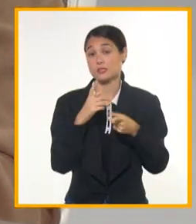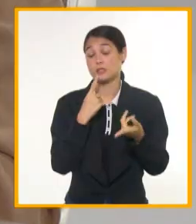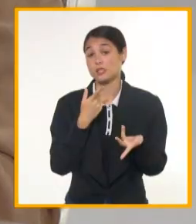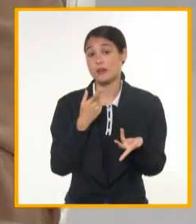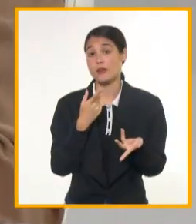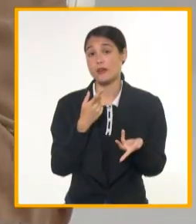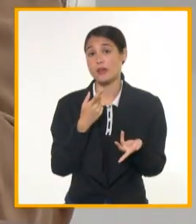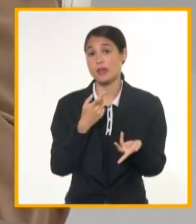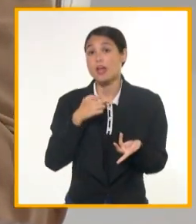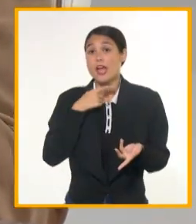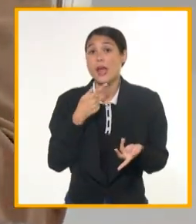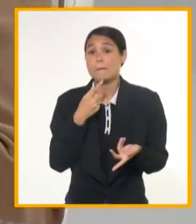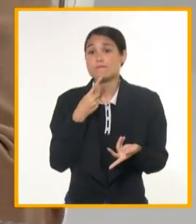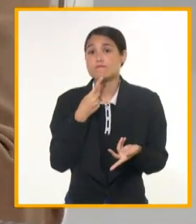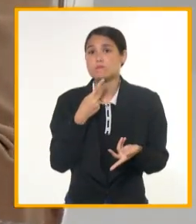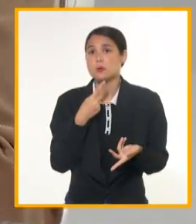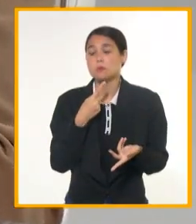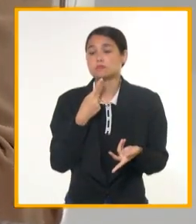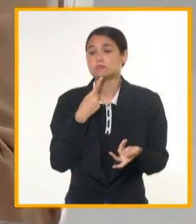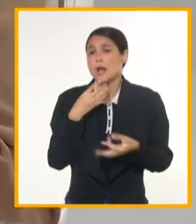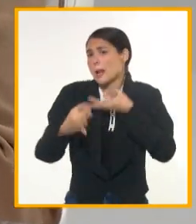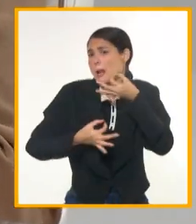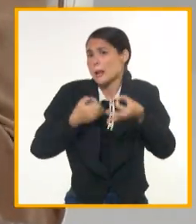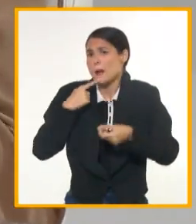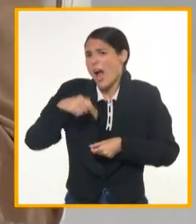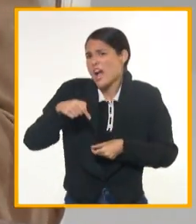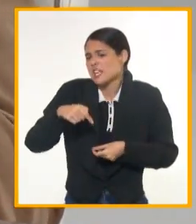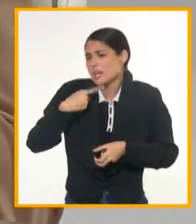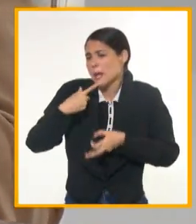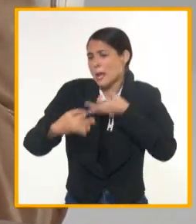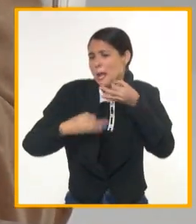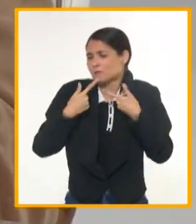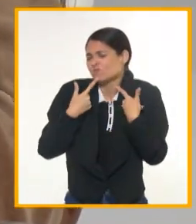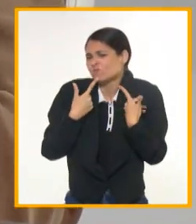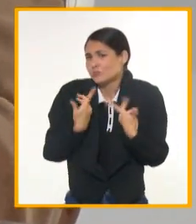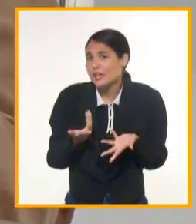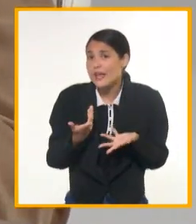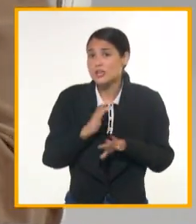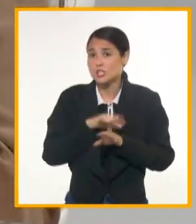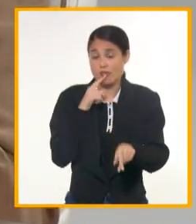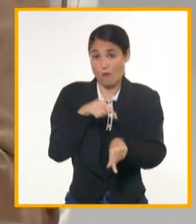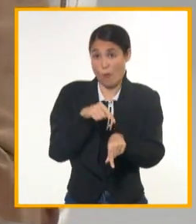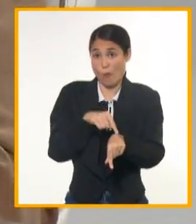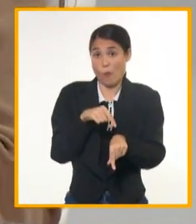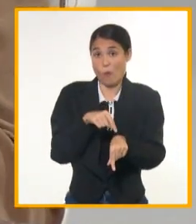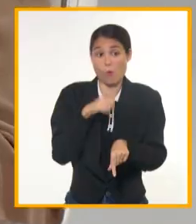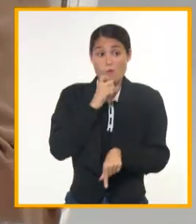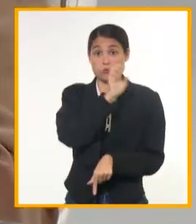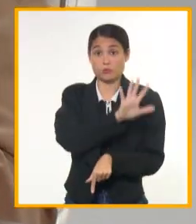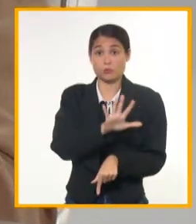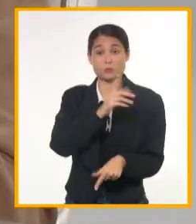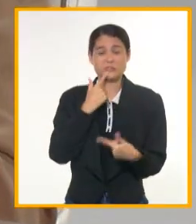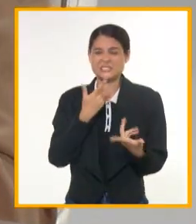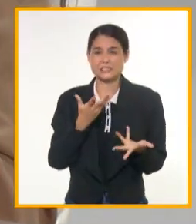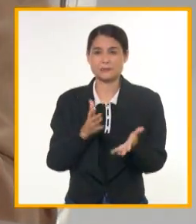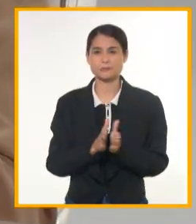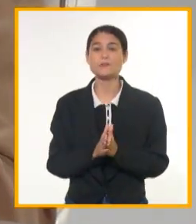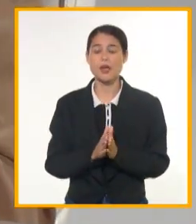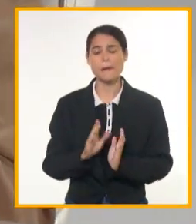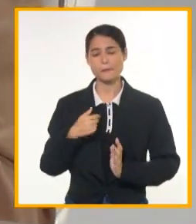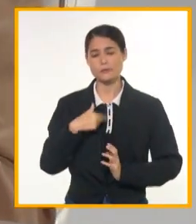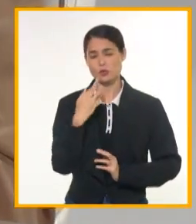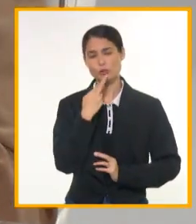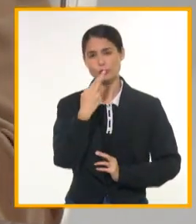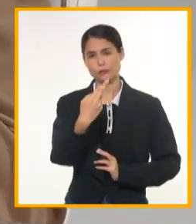dicho que podemos hablar sobre lo que está aconteciendo en las últimas horas en torno a este. Bueno, pues sencillamente creo que sí